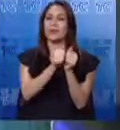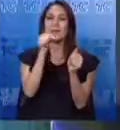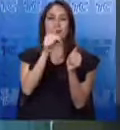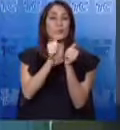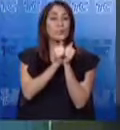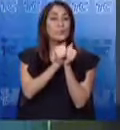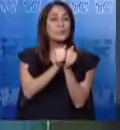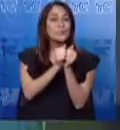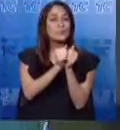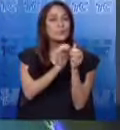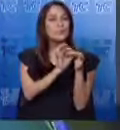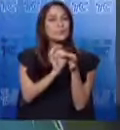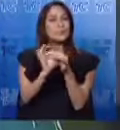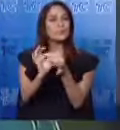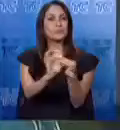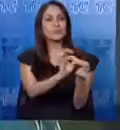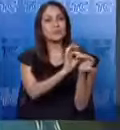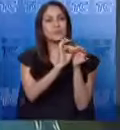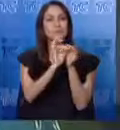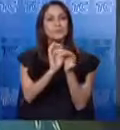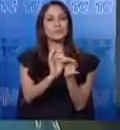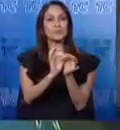compañeros. Y para eso,